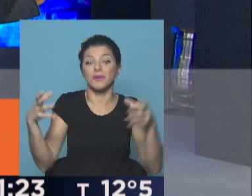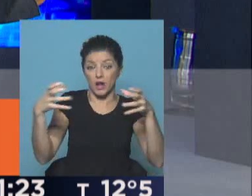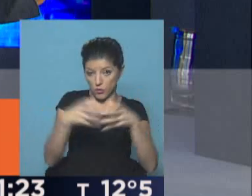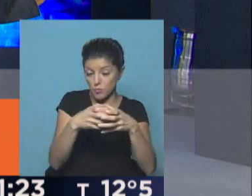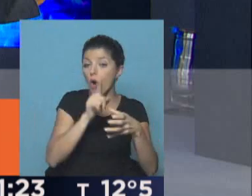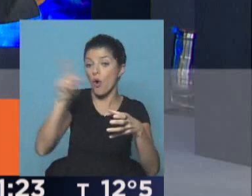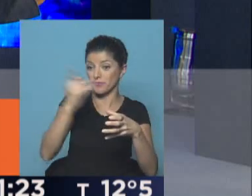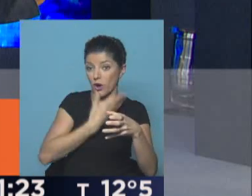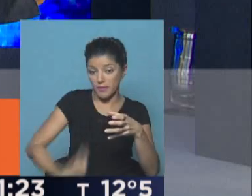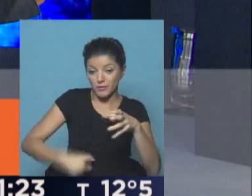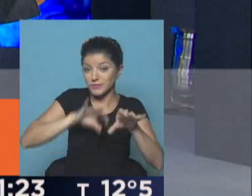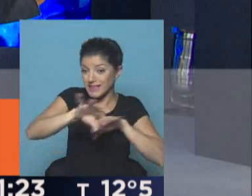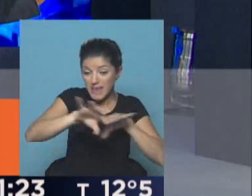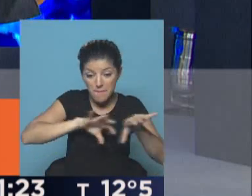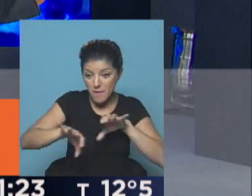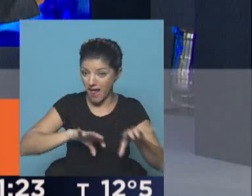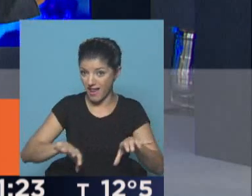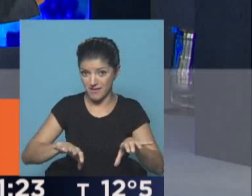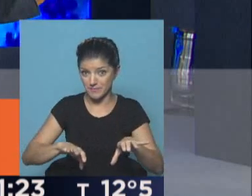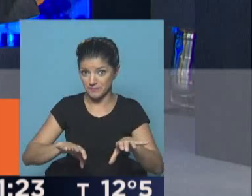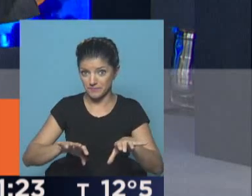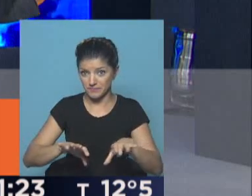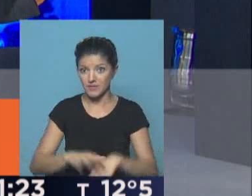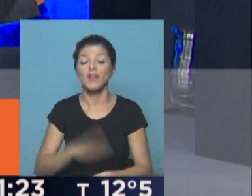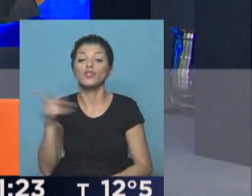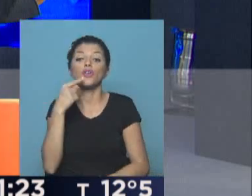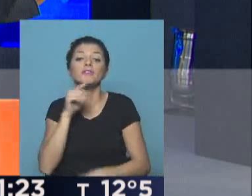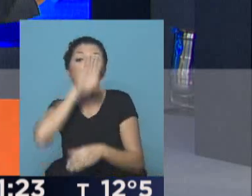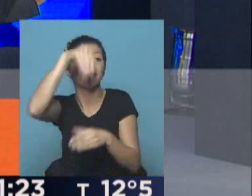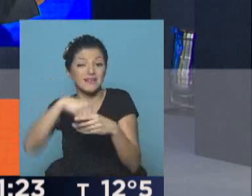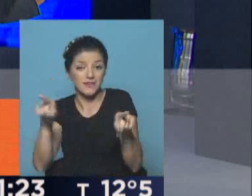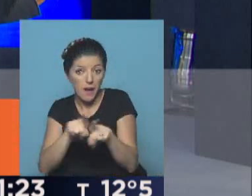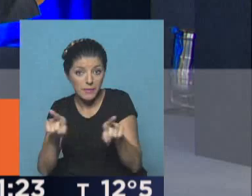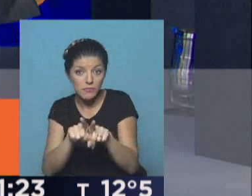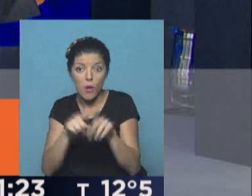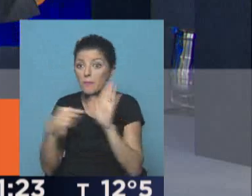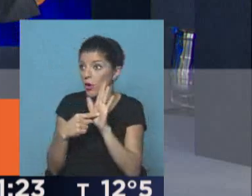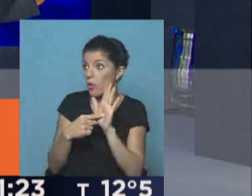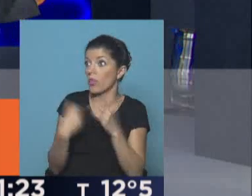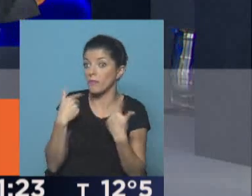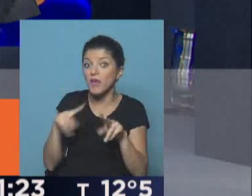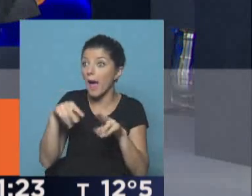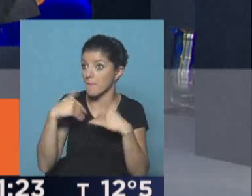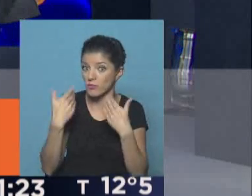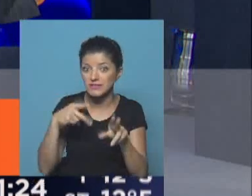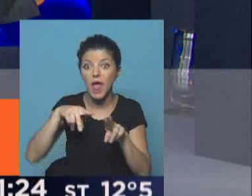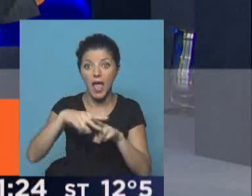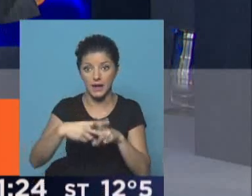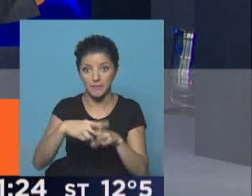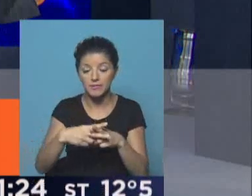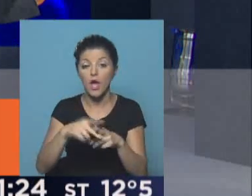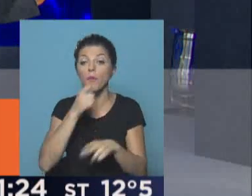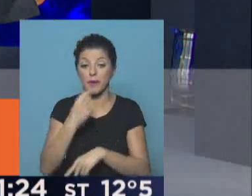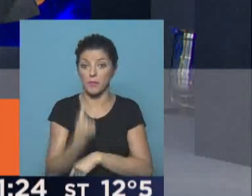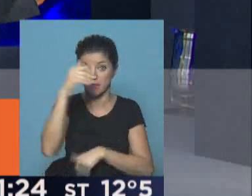diríamos más allá de los matices todos dicen pertenecer pero resulta ser que cuando tenemos que utilizar un instrumento como la primaria abierta